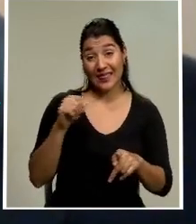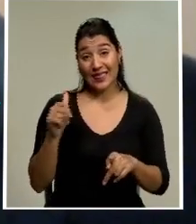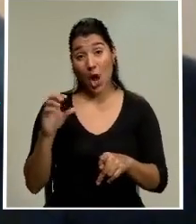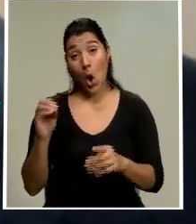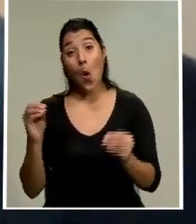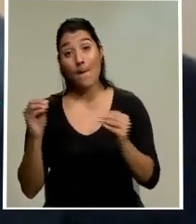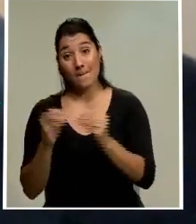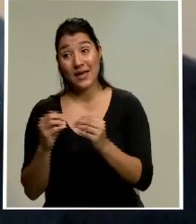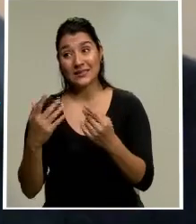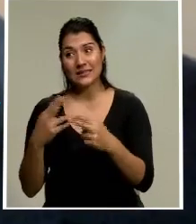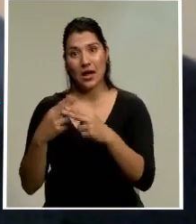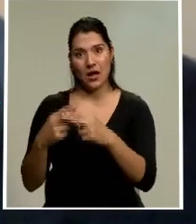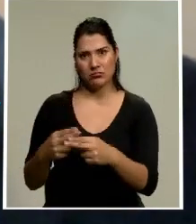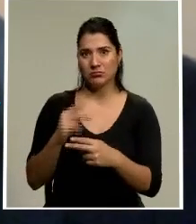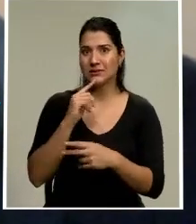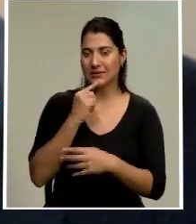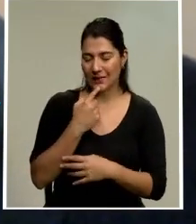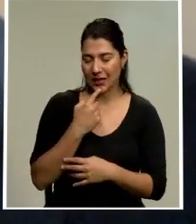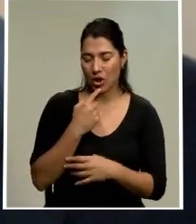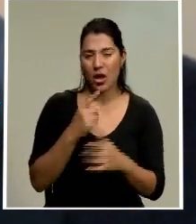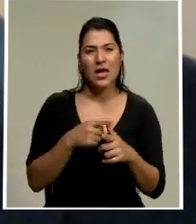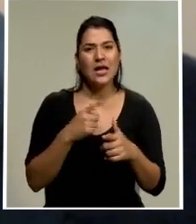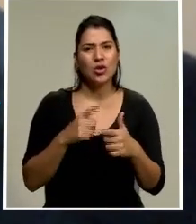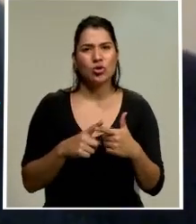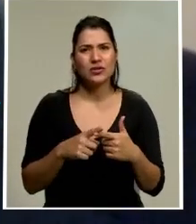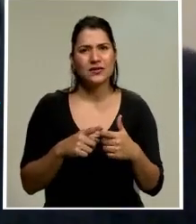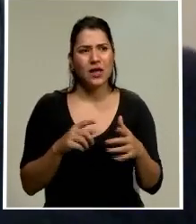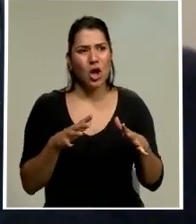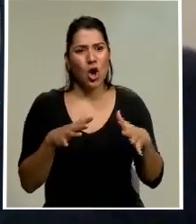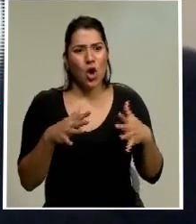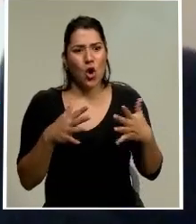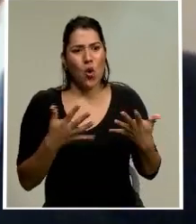es el contexto en que esto ocurre?